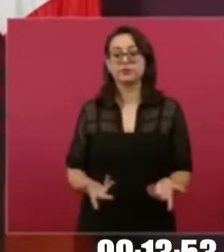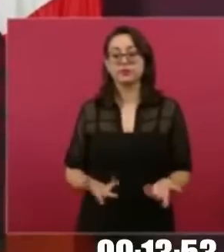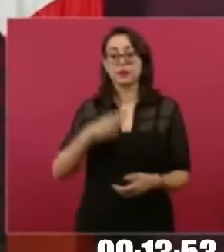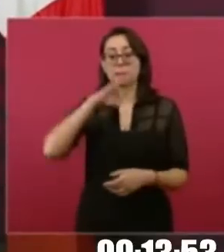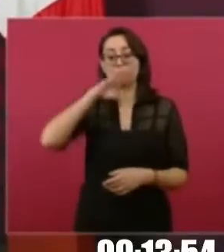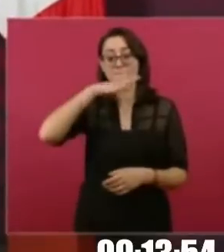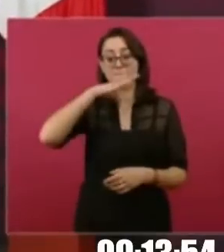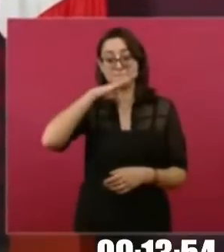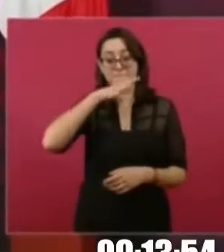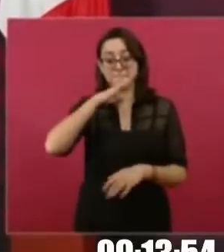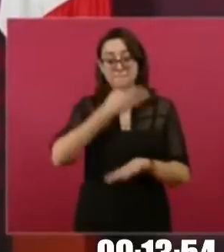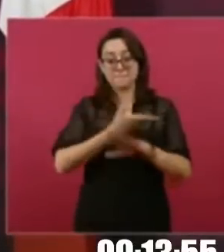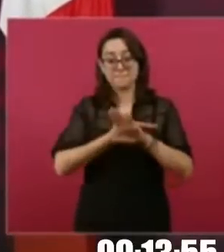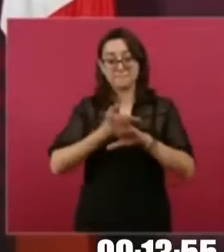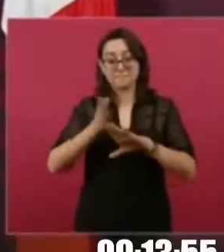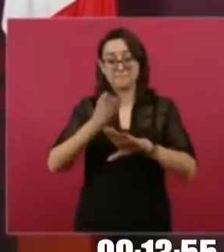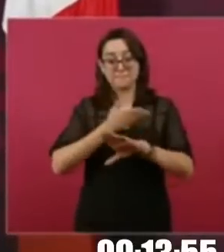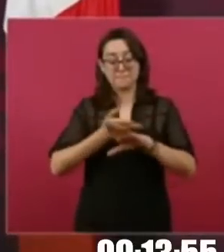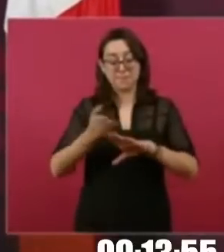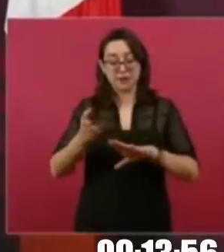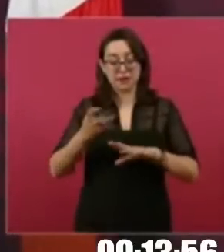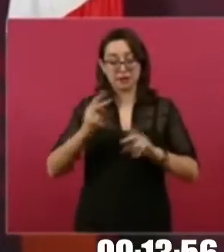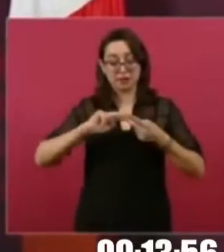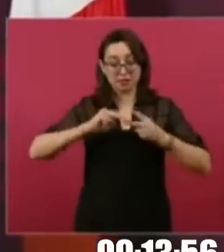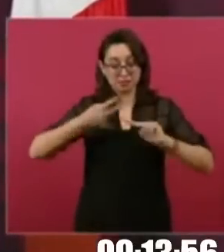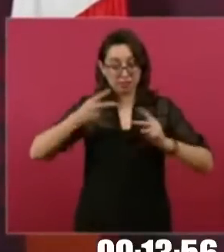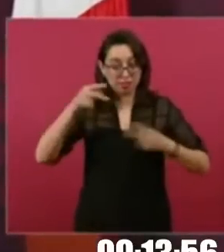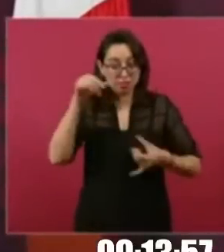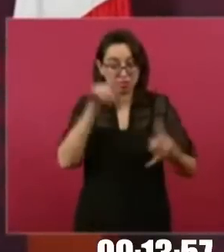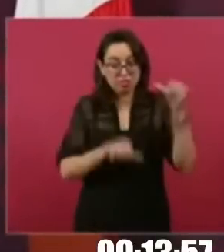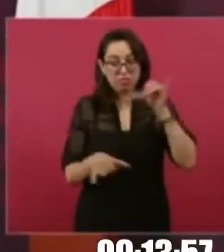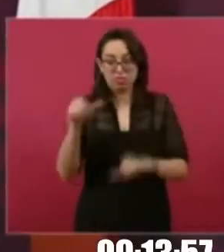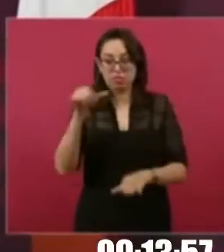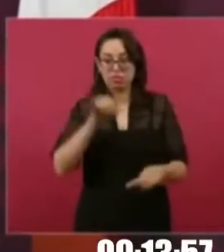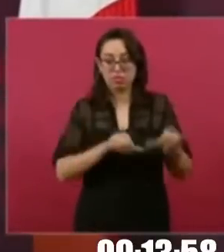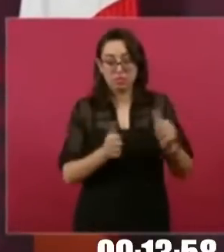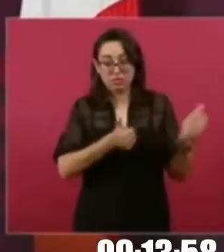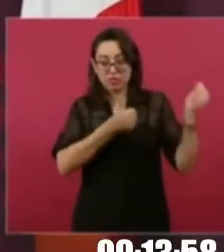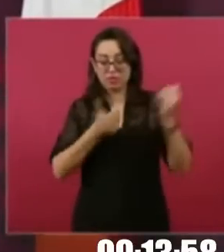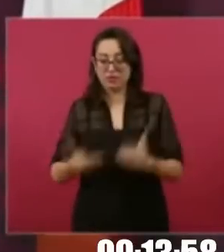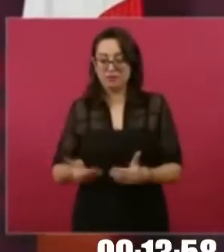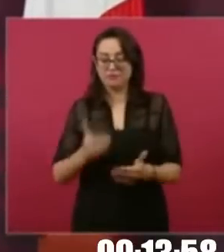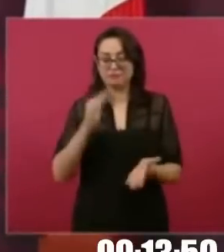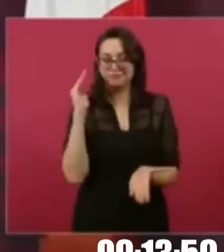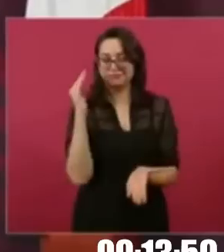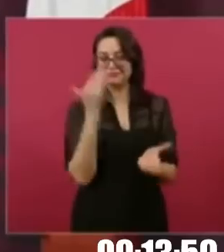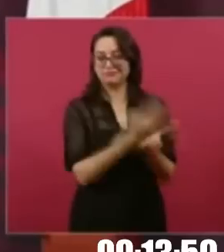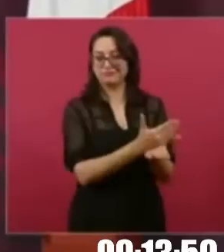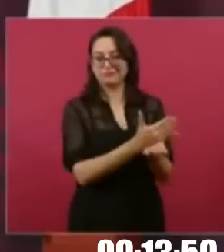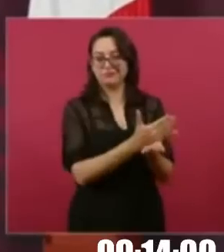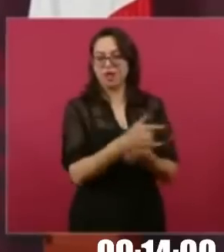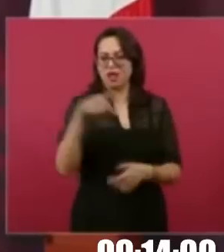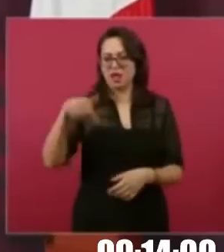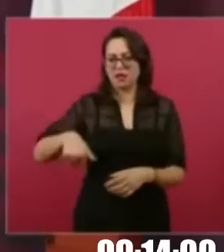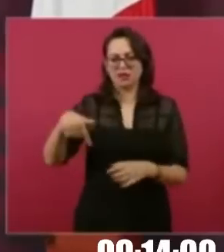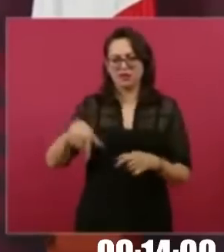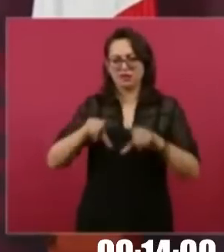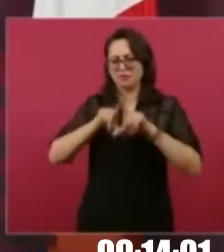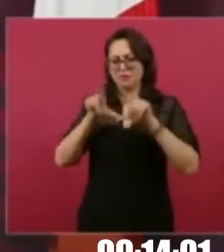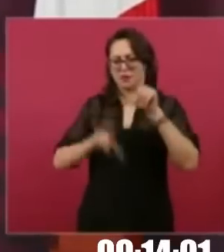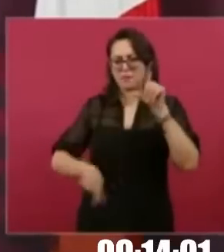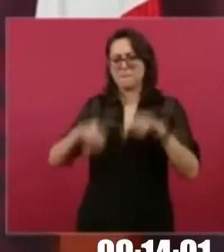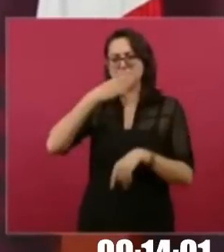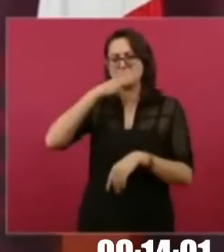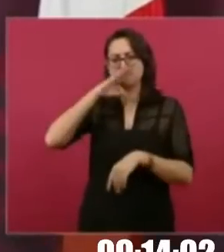blanco transgénico Nosotros somos autosuficientes en maíz